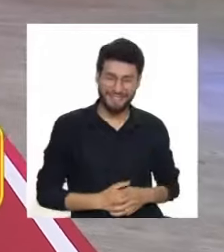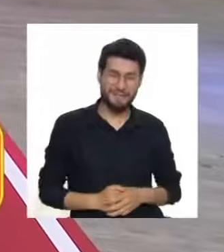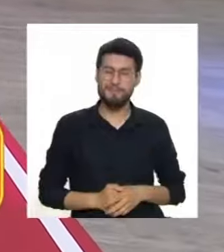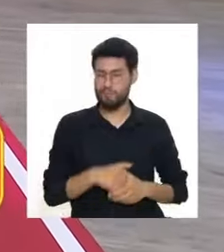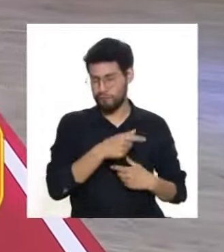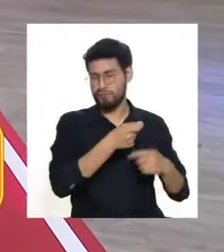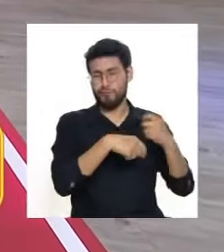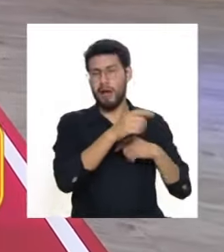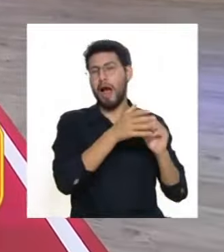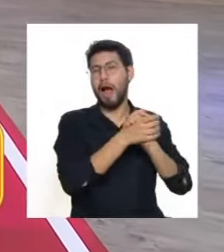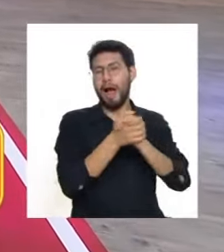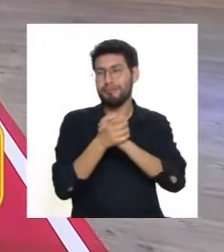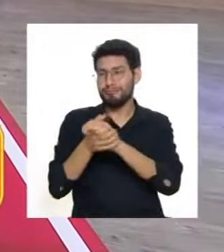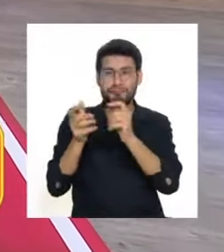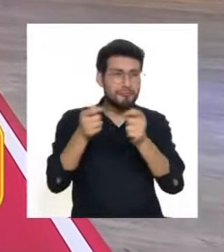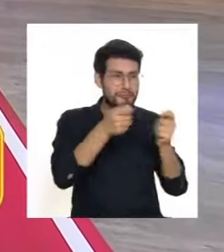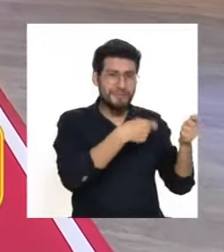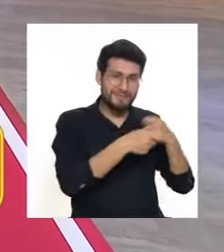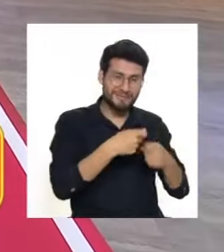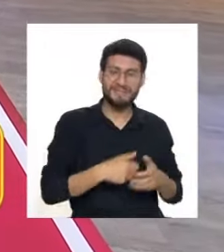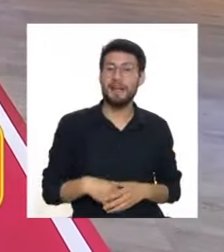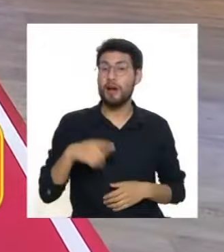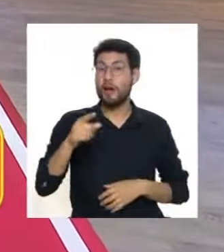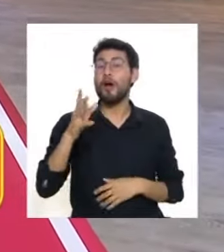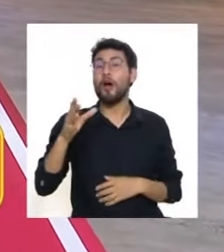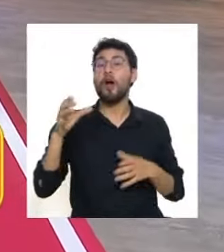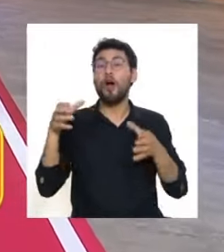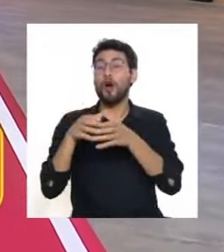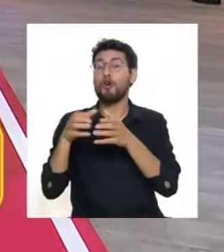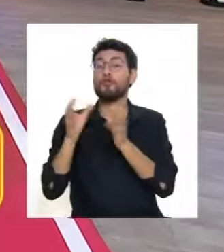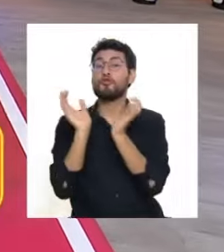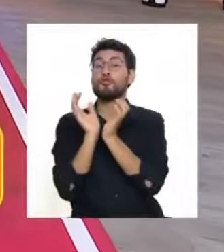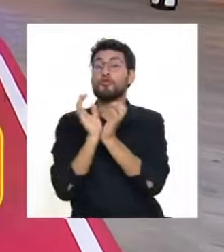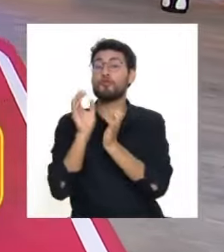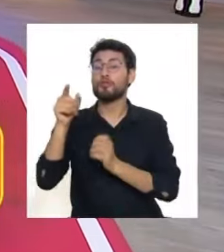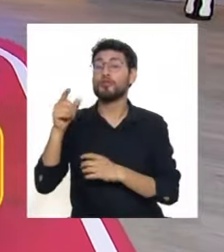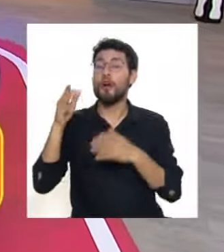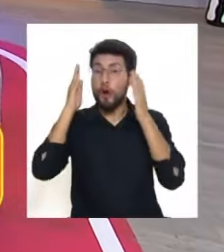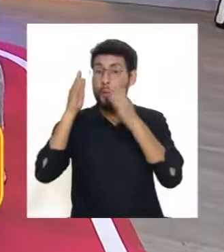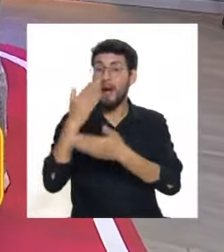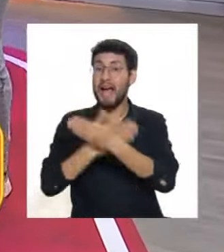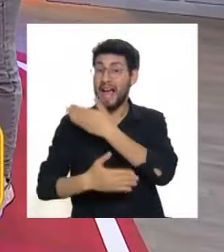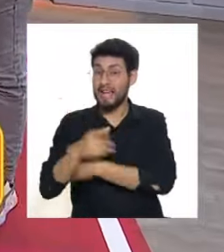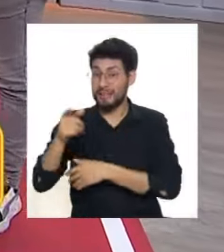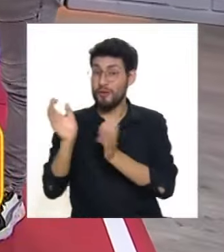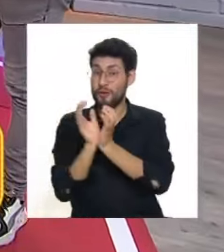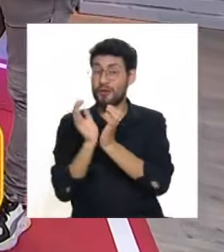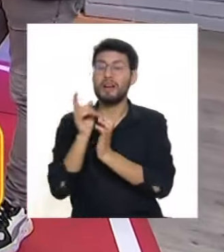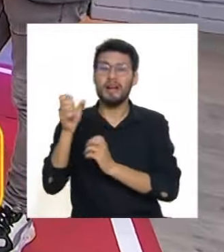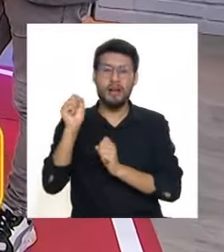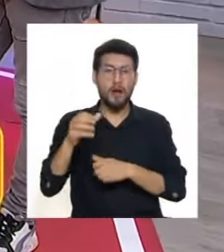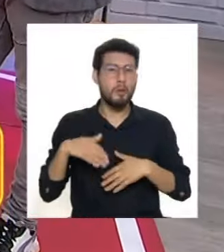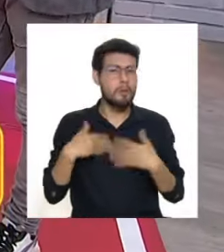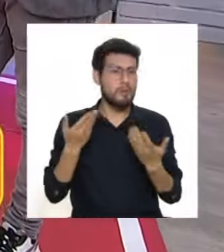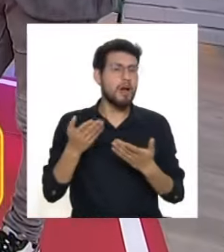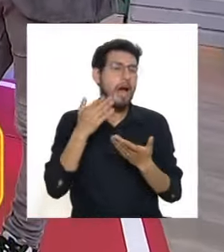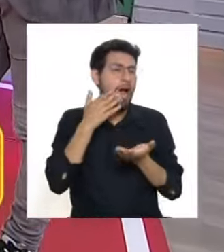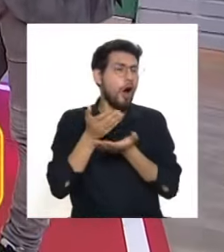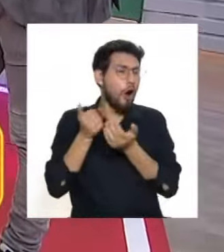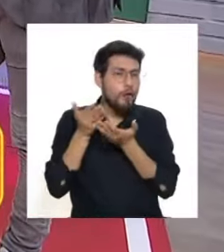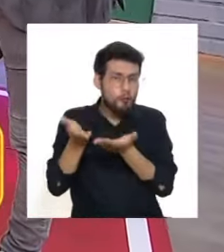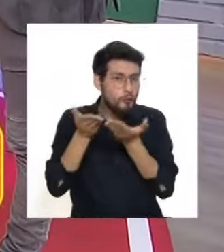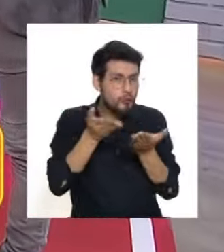También vende a sus amistades. Ahí en Omapé de Surco, que también ellos participan, también llevamos, él lleva y